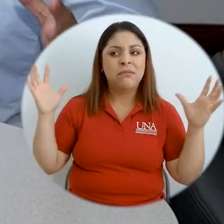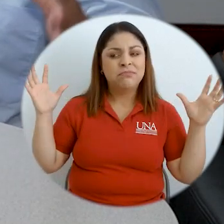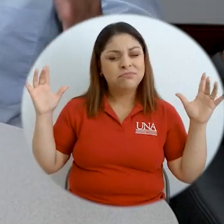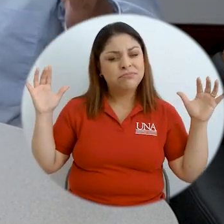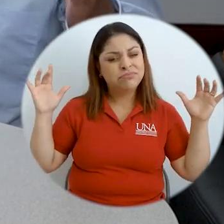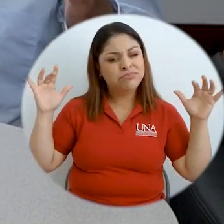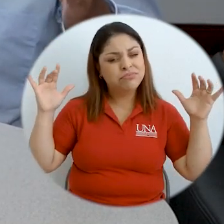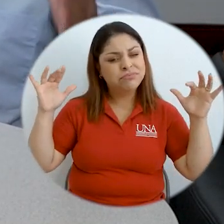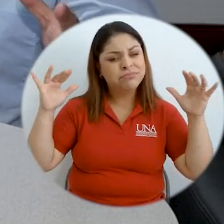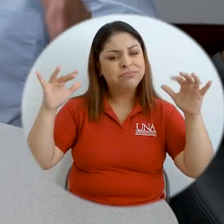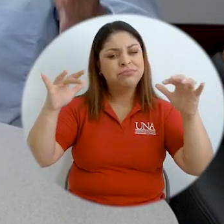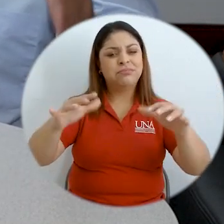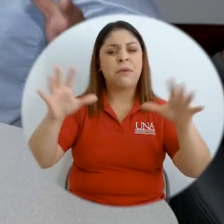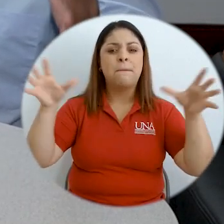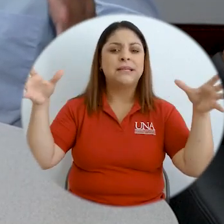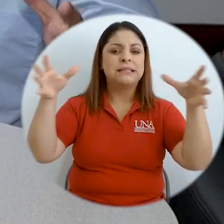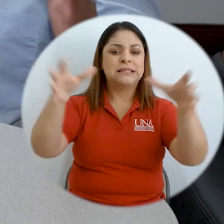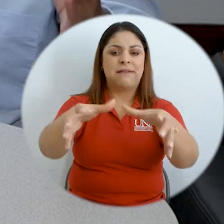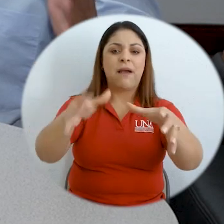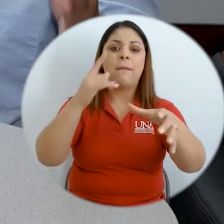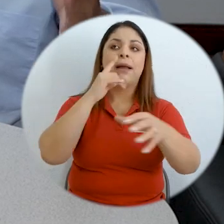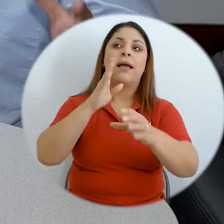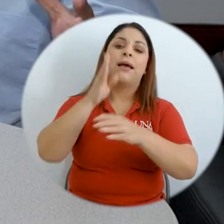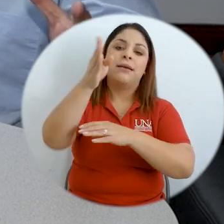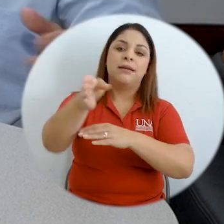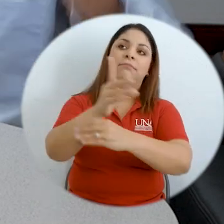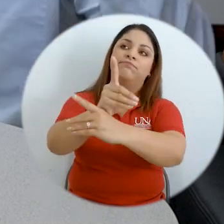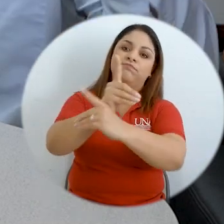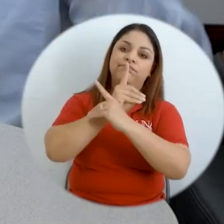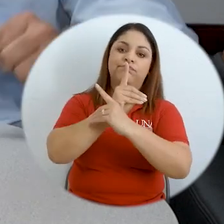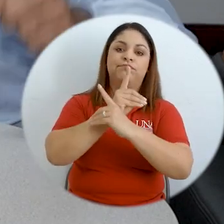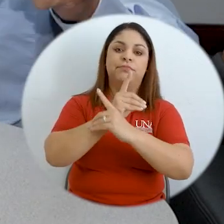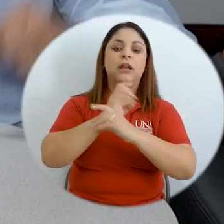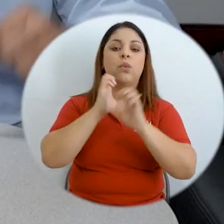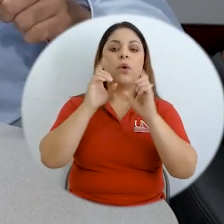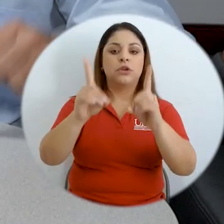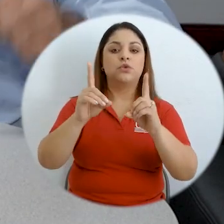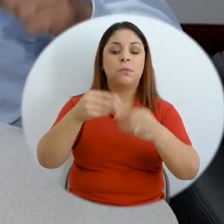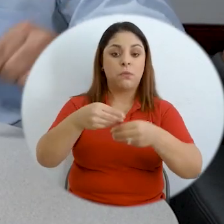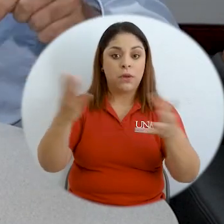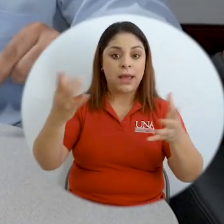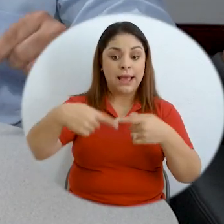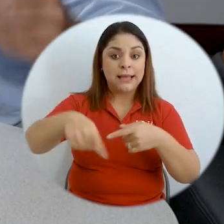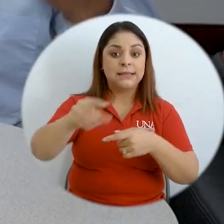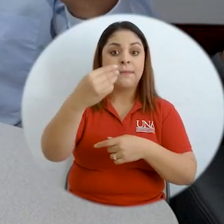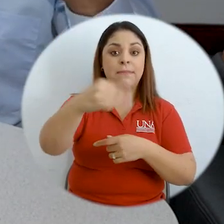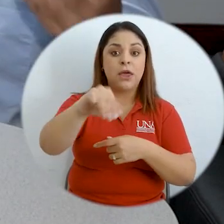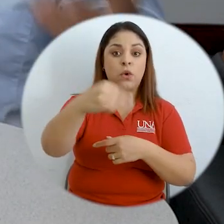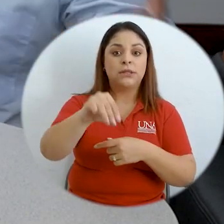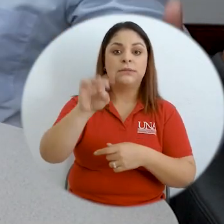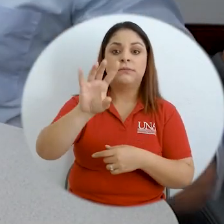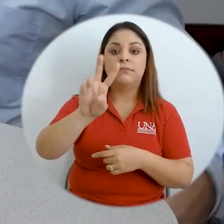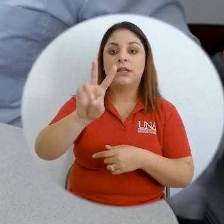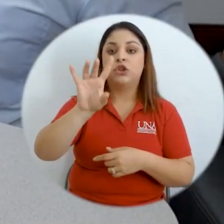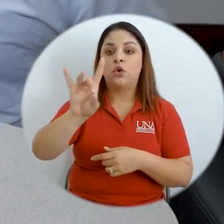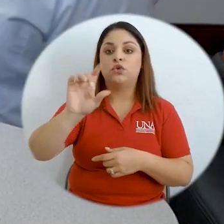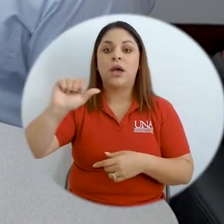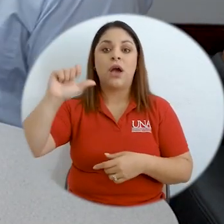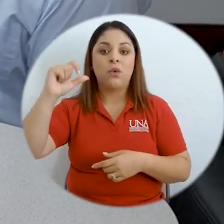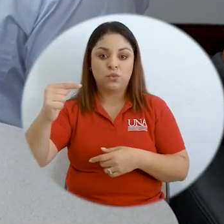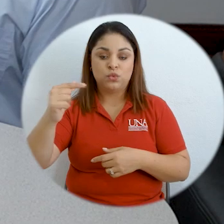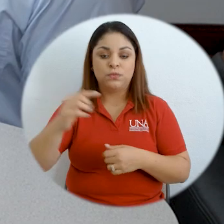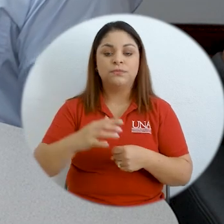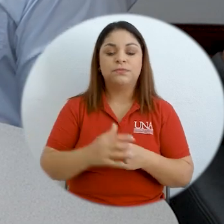realmente para una movilización nacional en defensa de la educación pública este miércoles 28 de agosto. Cuentas ¿De qué y se cuentos. trata, don